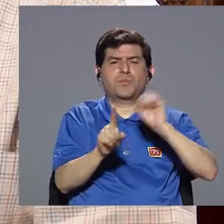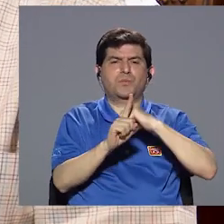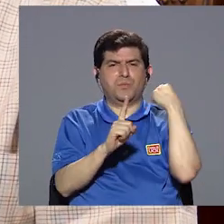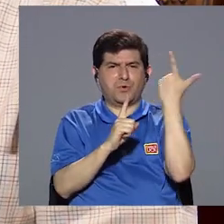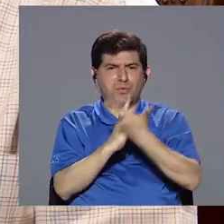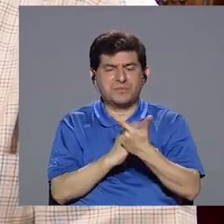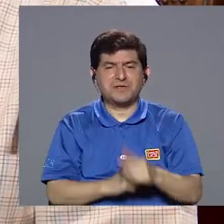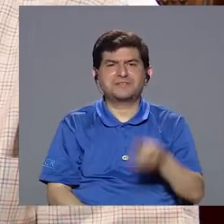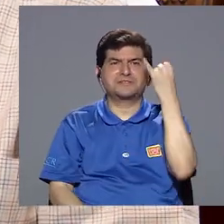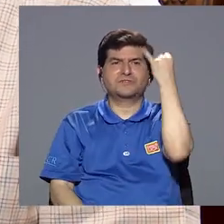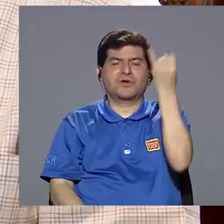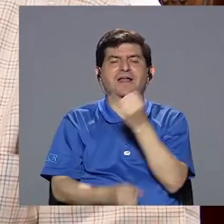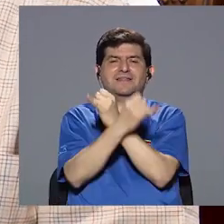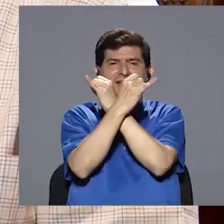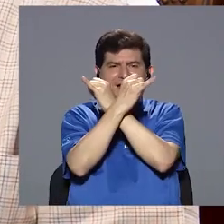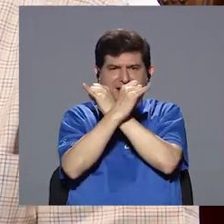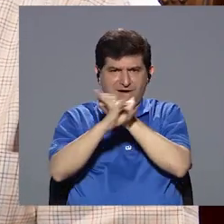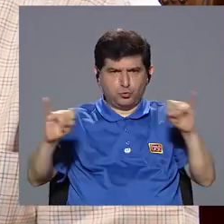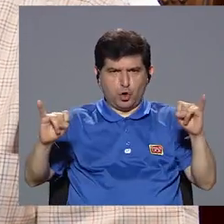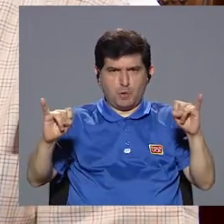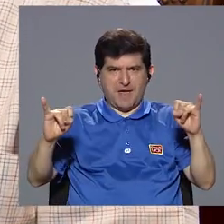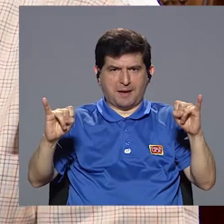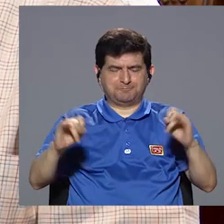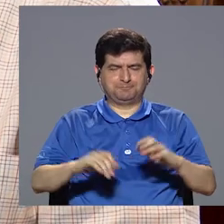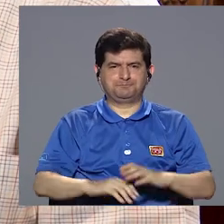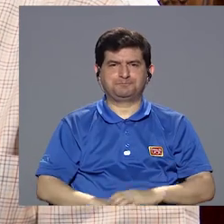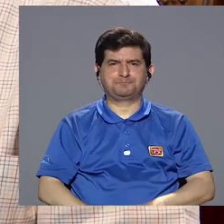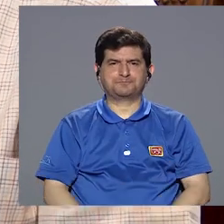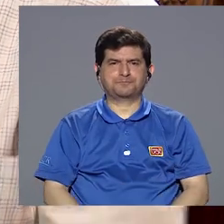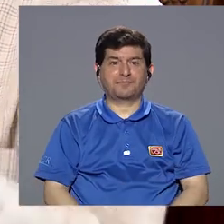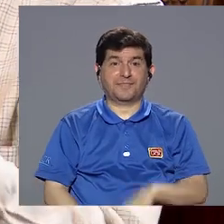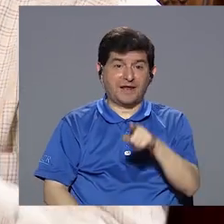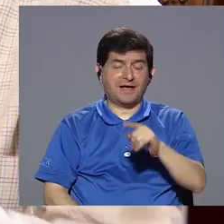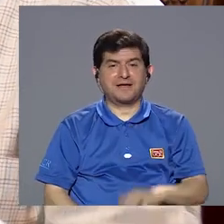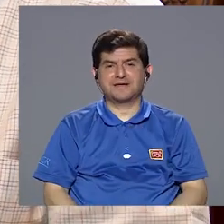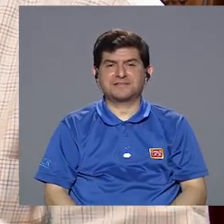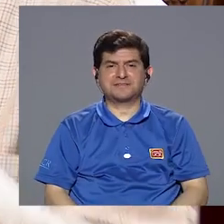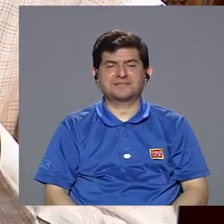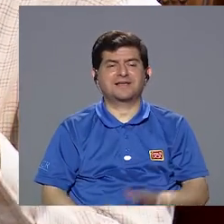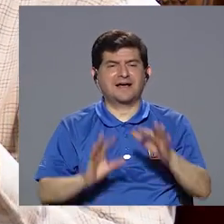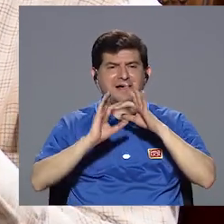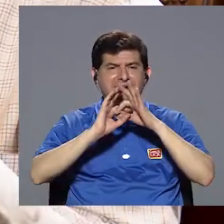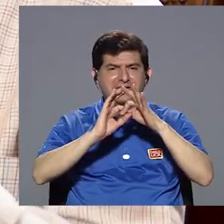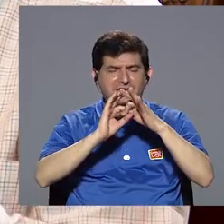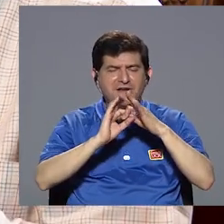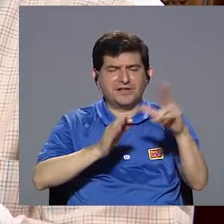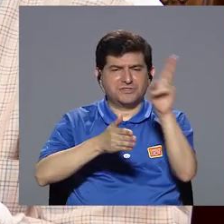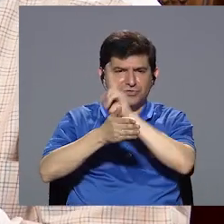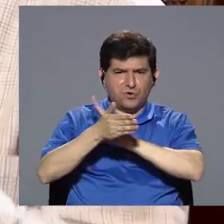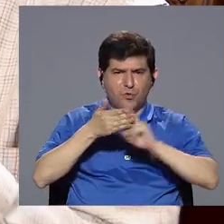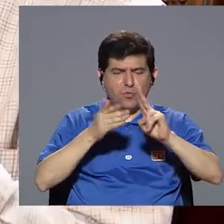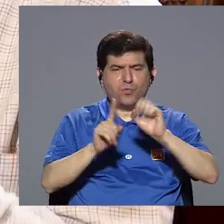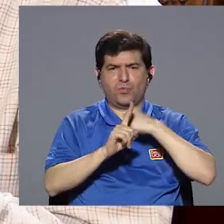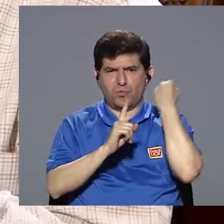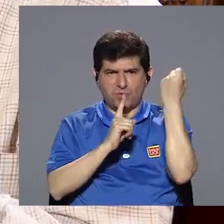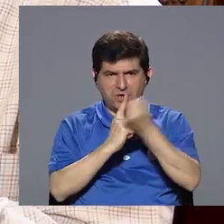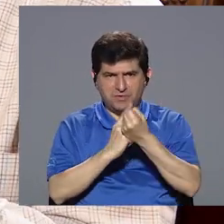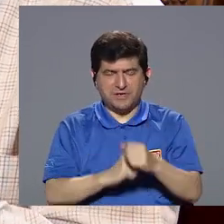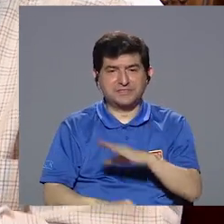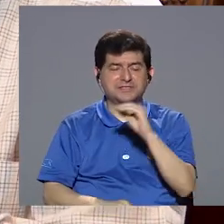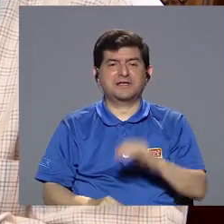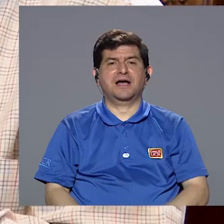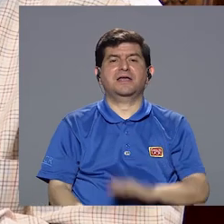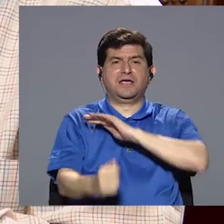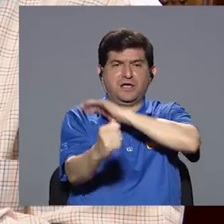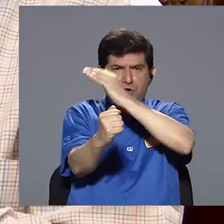y es el concepto de la autonomía precisamente esa dialéctica de la relación de la universidad con la sociedad y sobre todo la